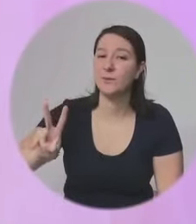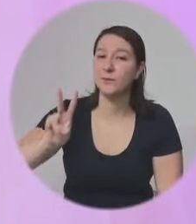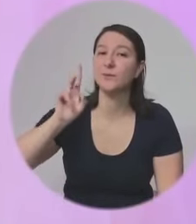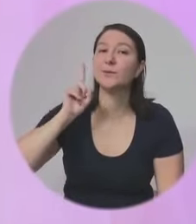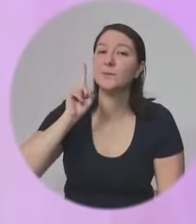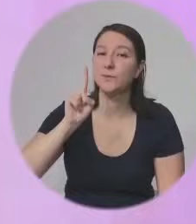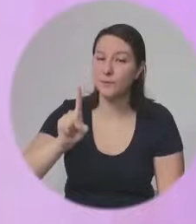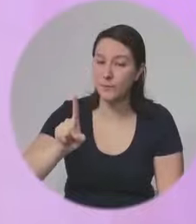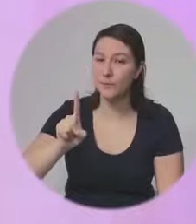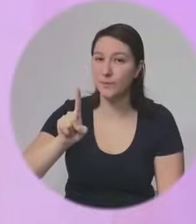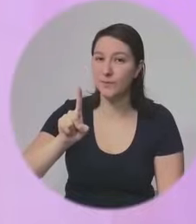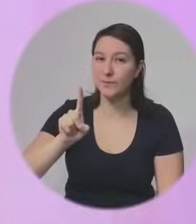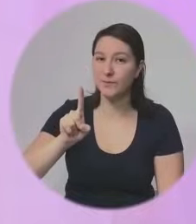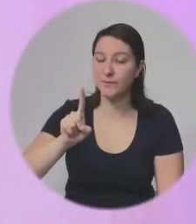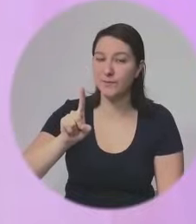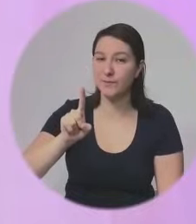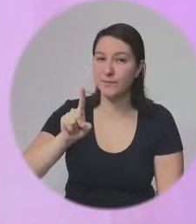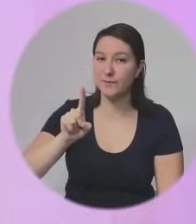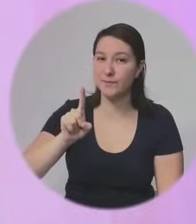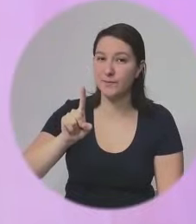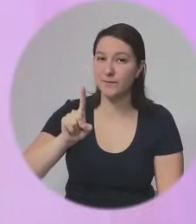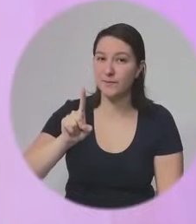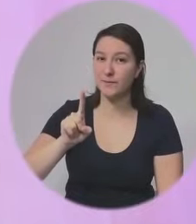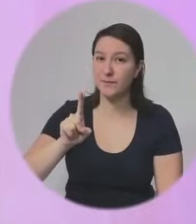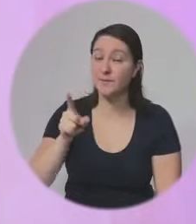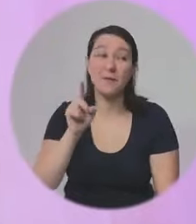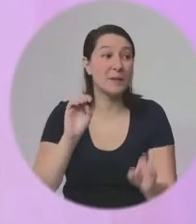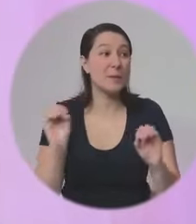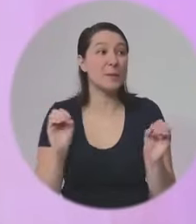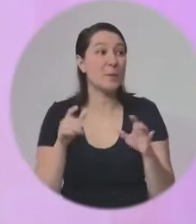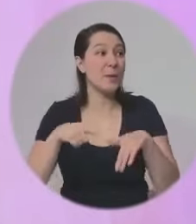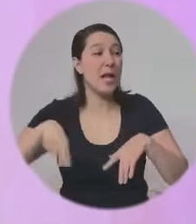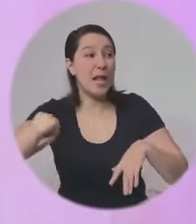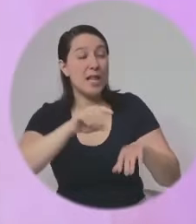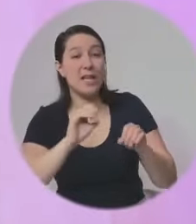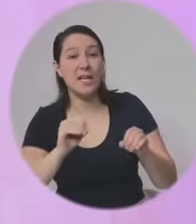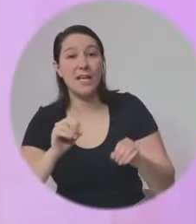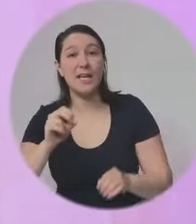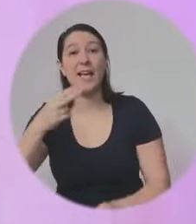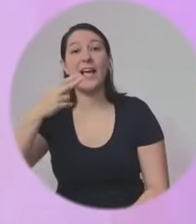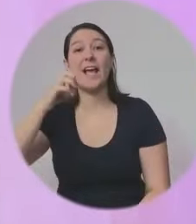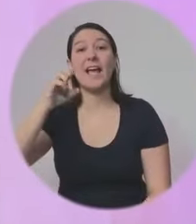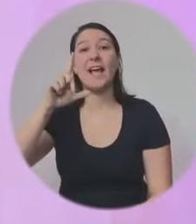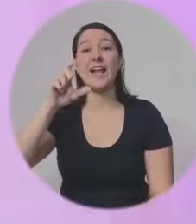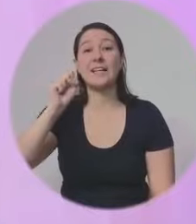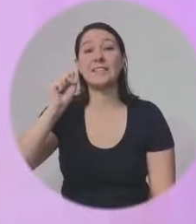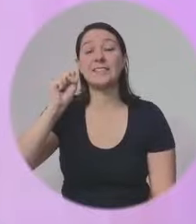2 1 ninguno por aquí pegó helsinki